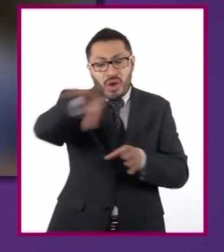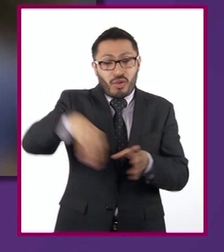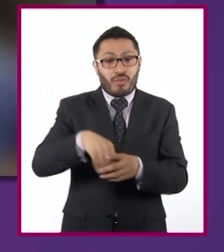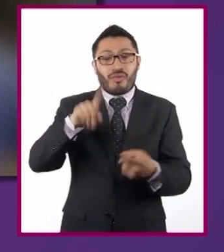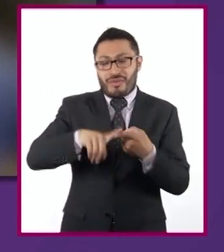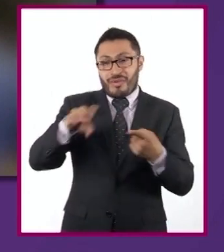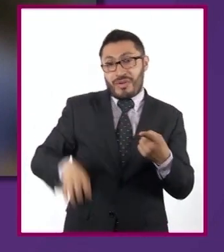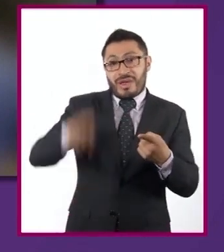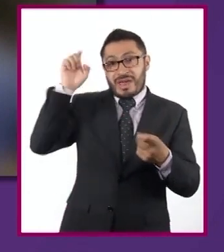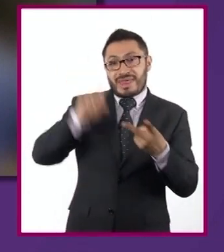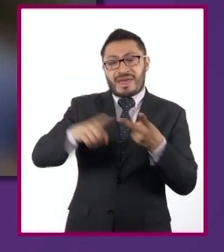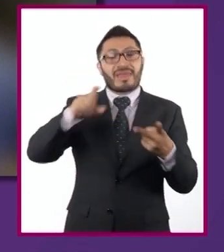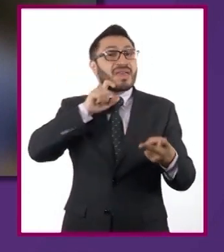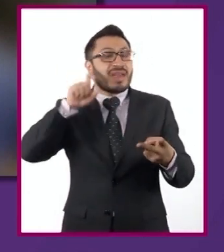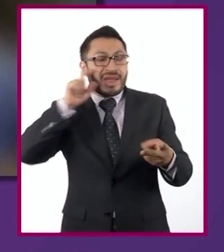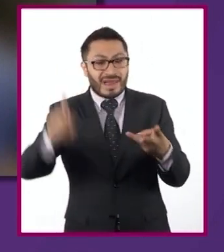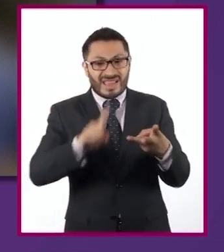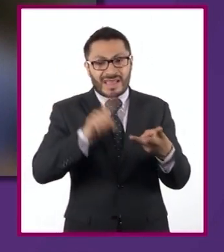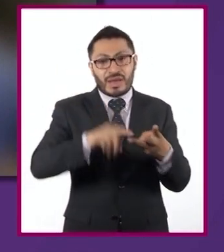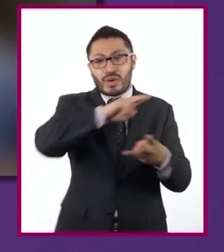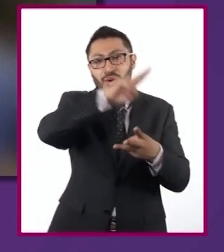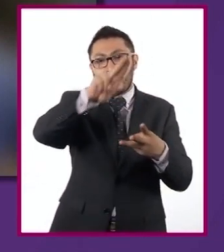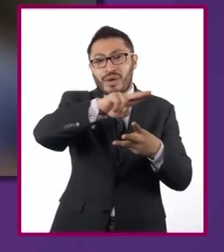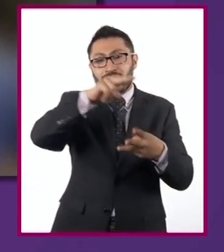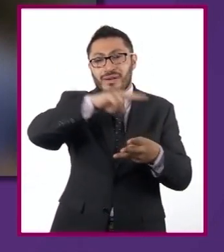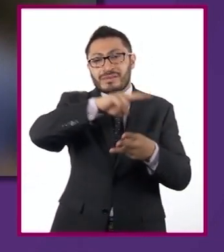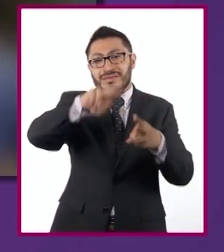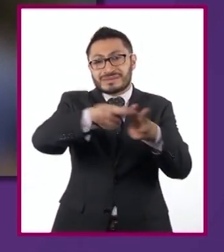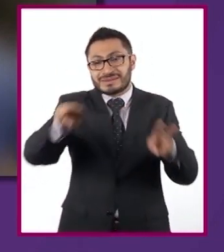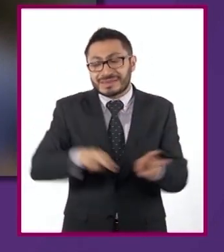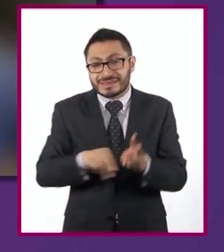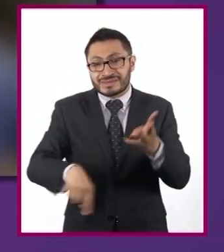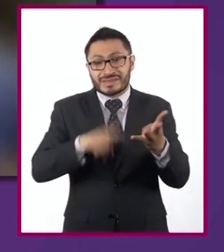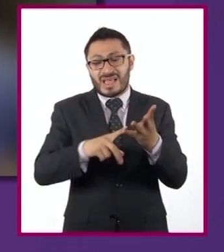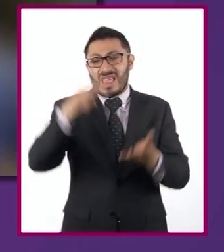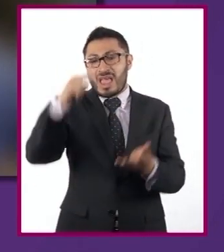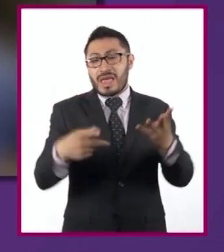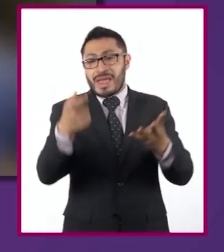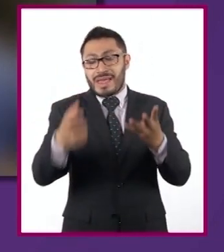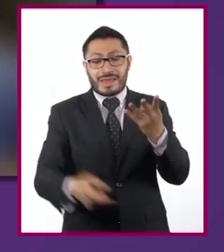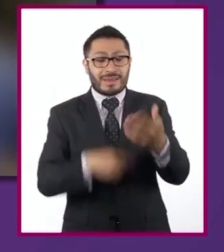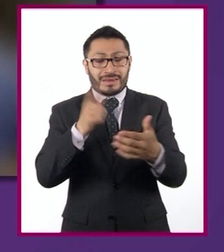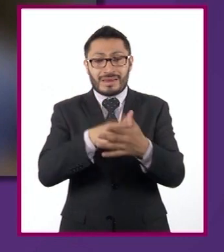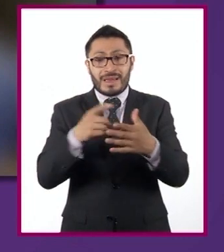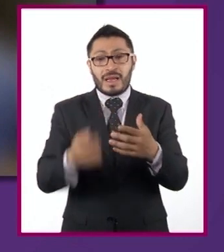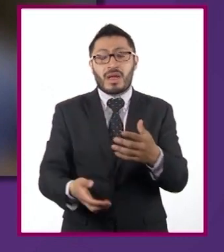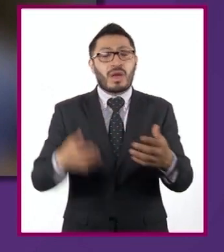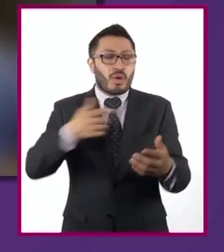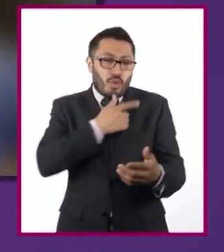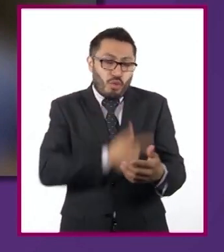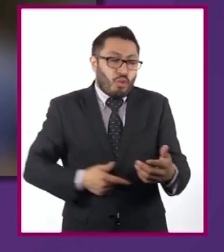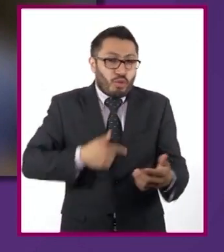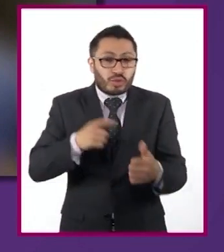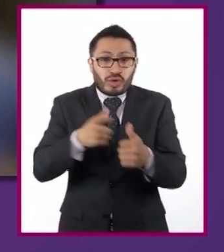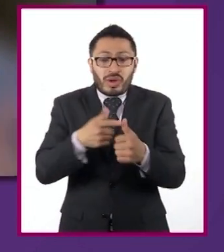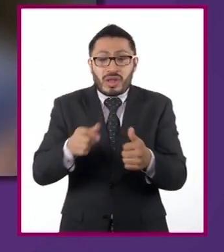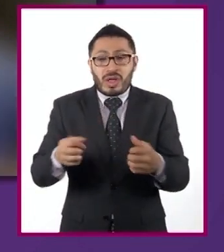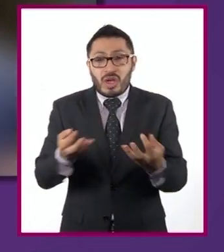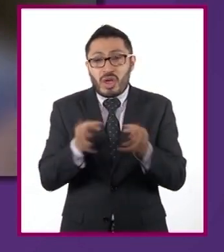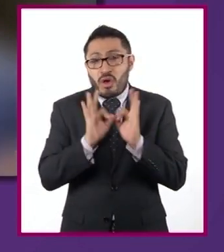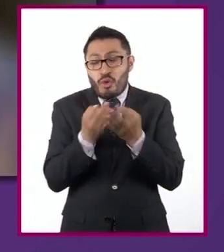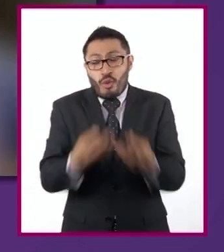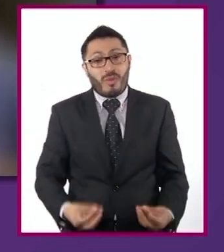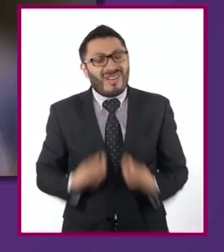edad, su género, nacionalidad, nivel socioeconómico, hobbies y estilo de vida. Y una